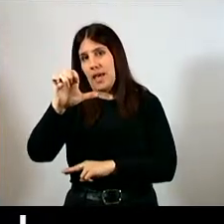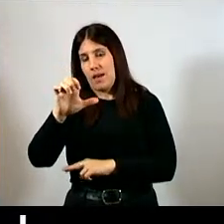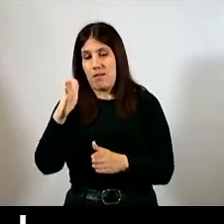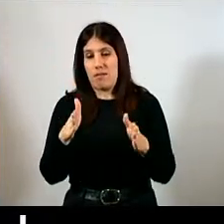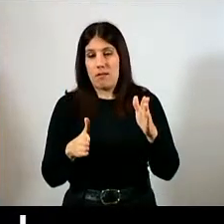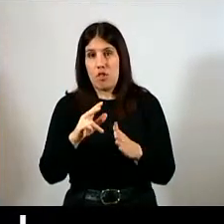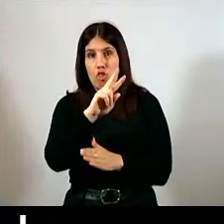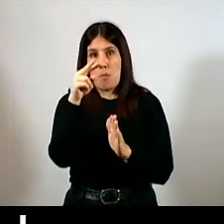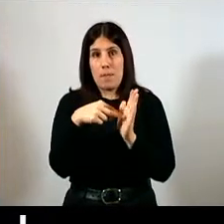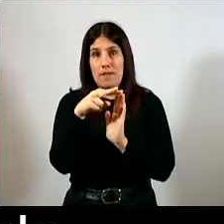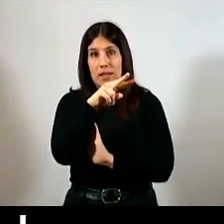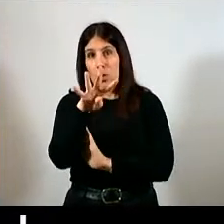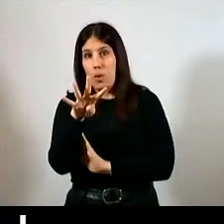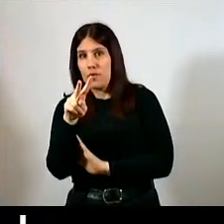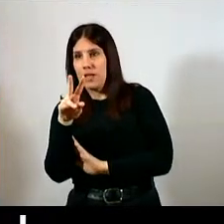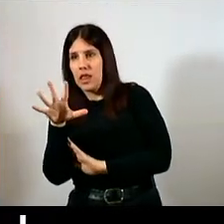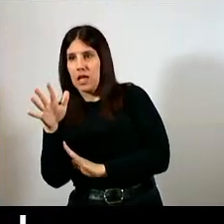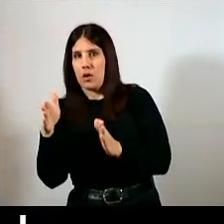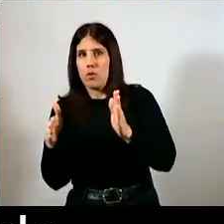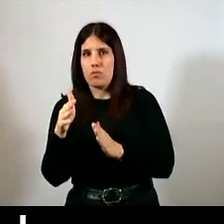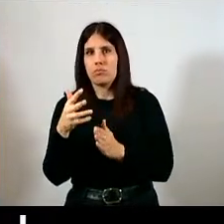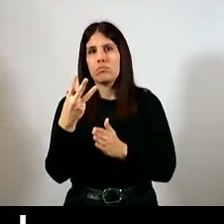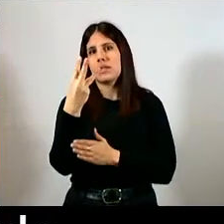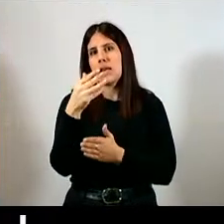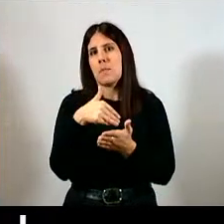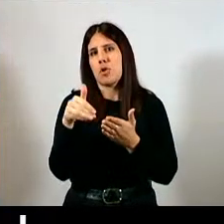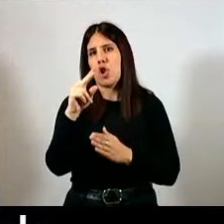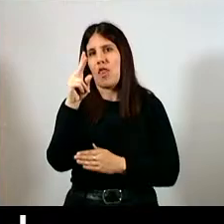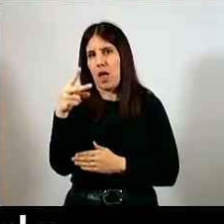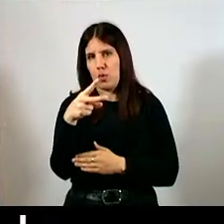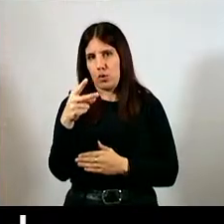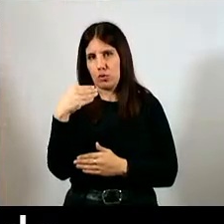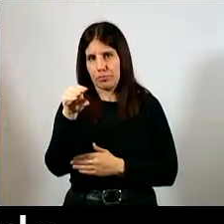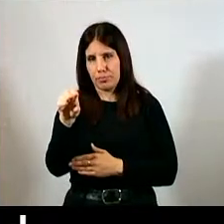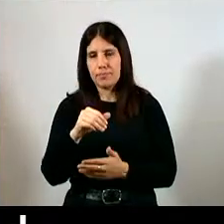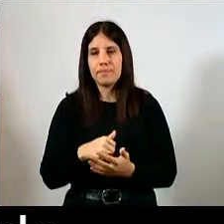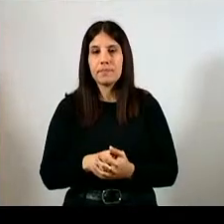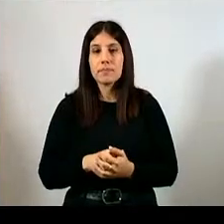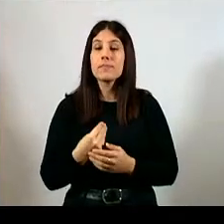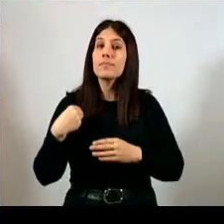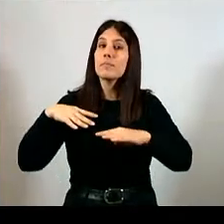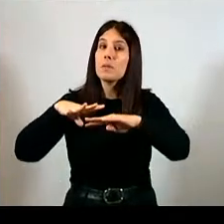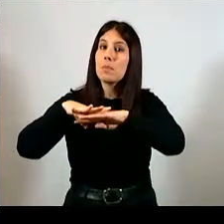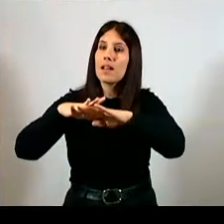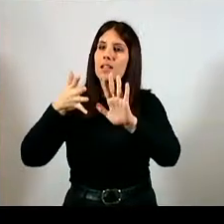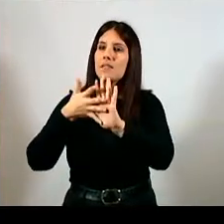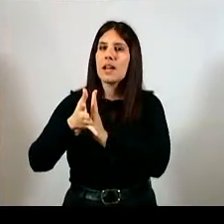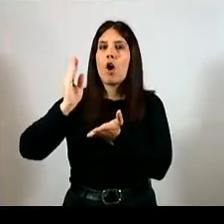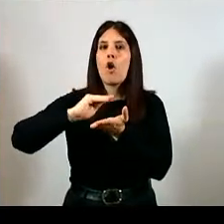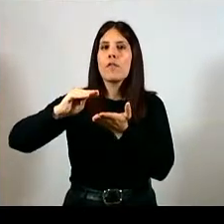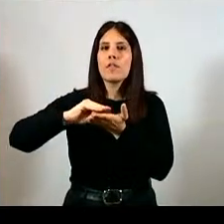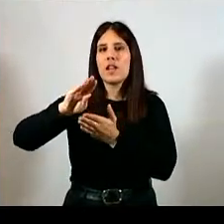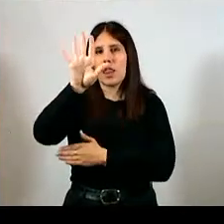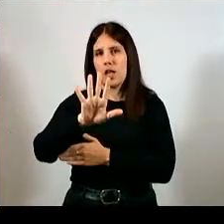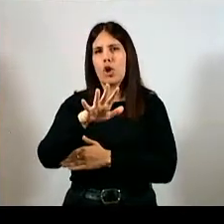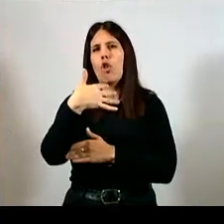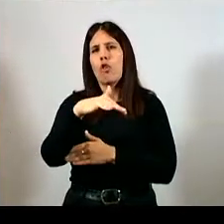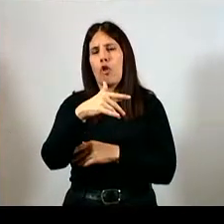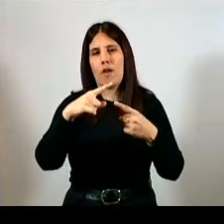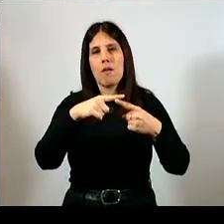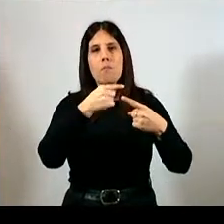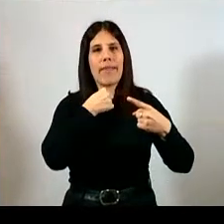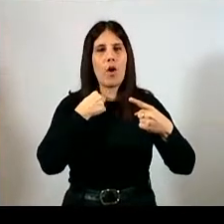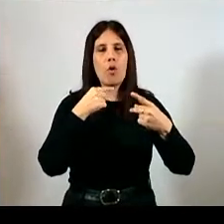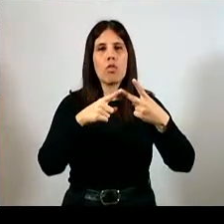importe de algo más de 3 millones de euros. Esta red se compone de 5 oficinas ubicadas en Badajoz,